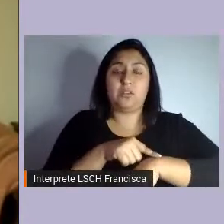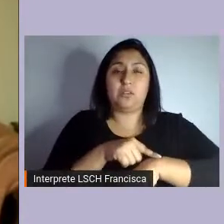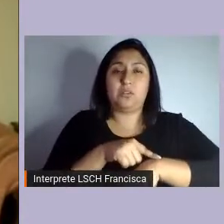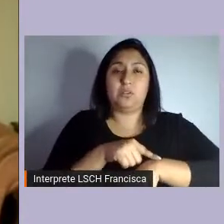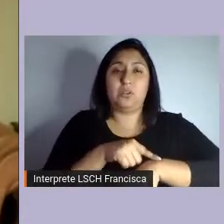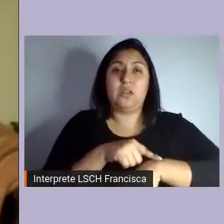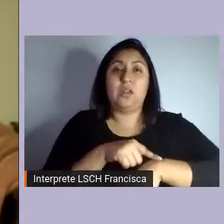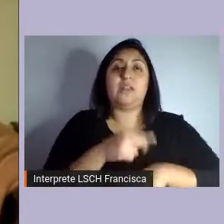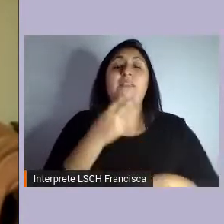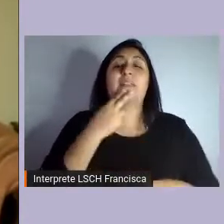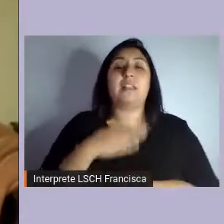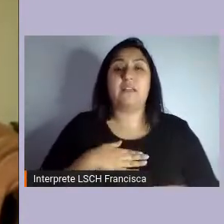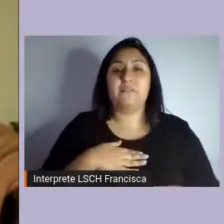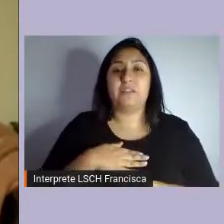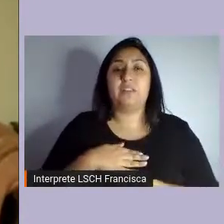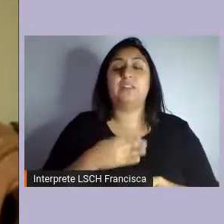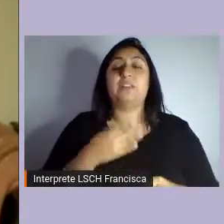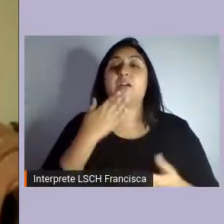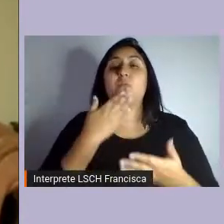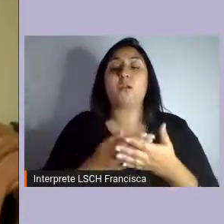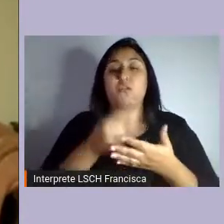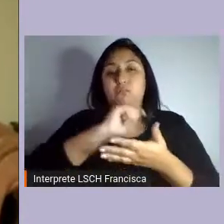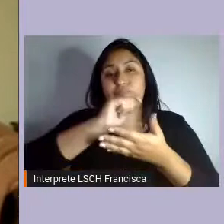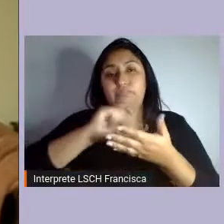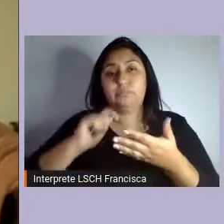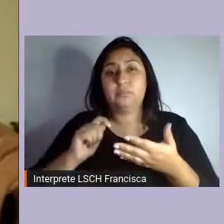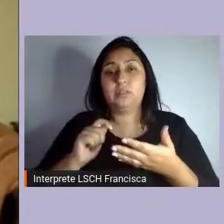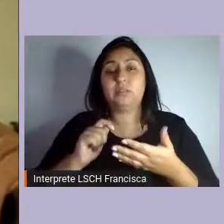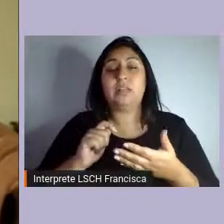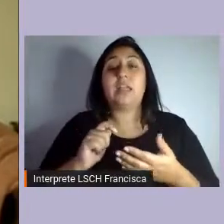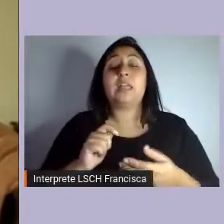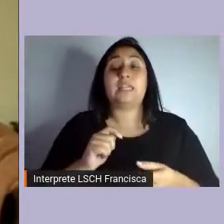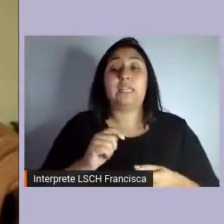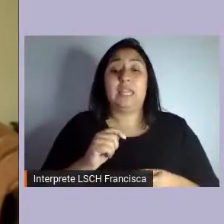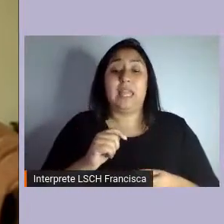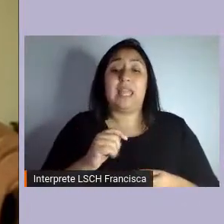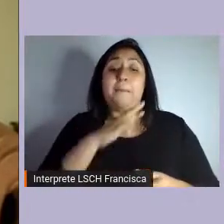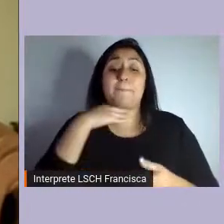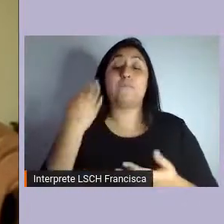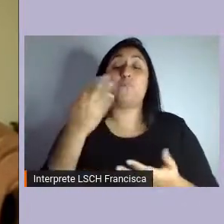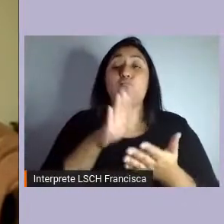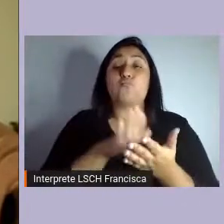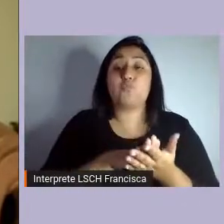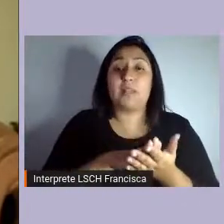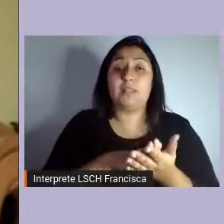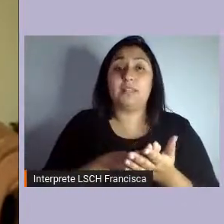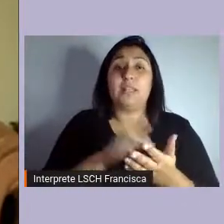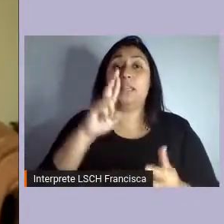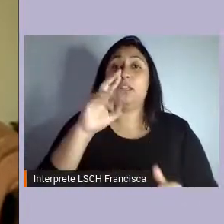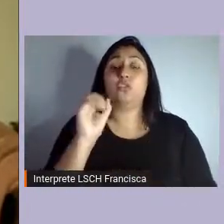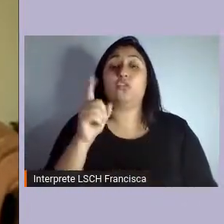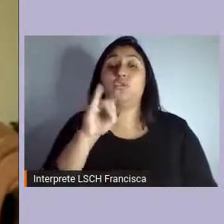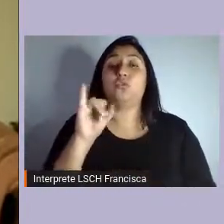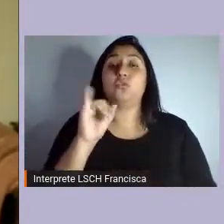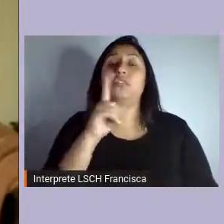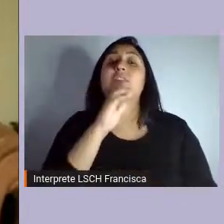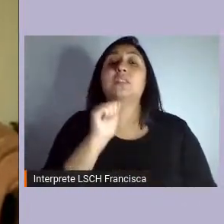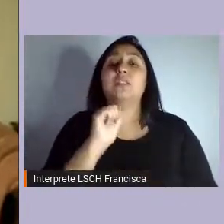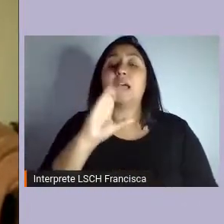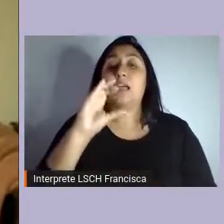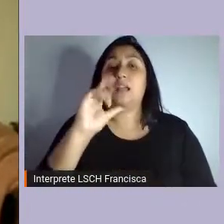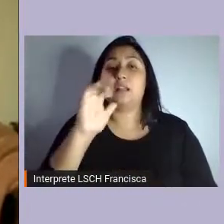de la vida con la escritura de la décima, que es la muerte de Rosita Clara, que es, este es el hecho que gatilla